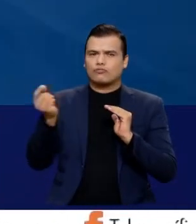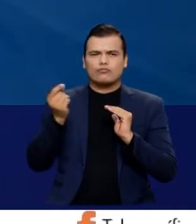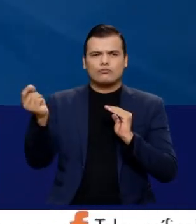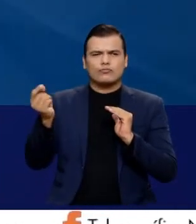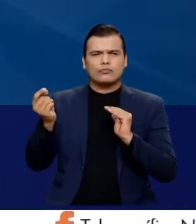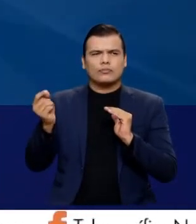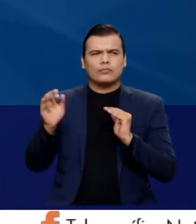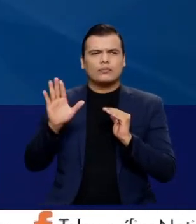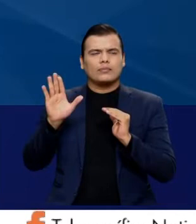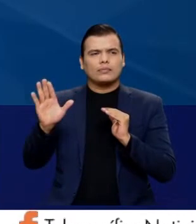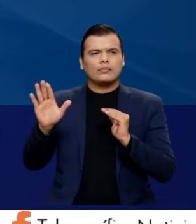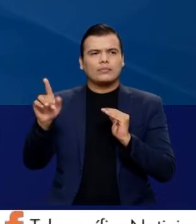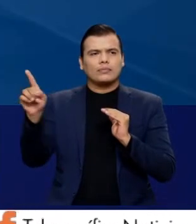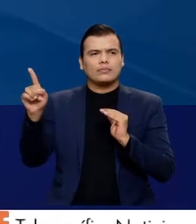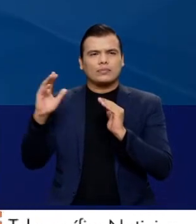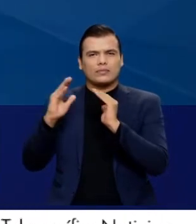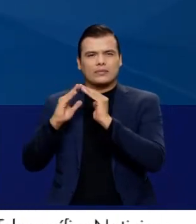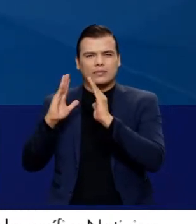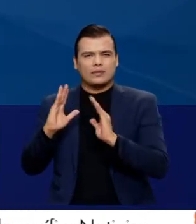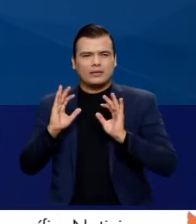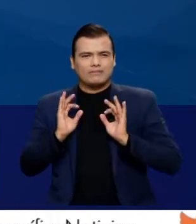qué es una base militar